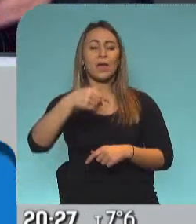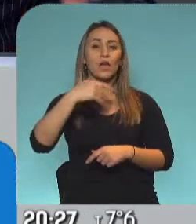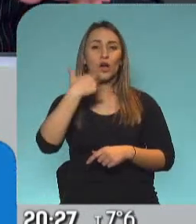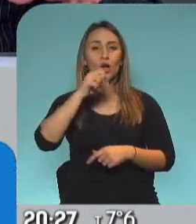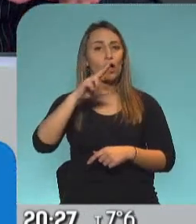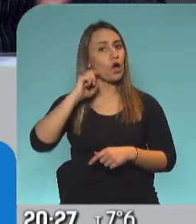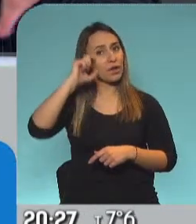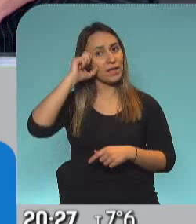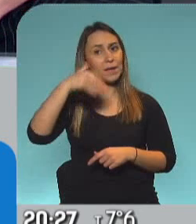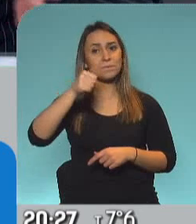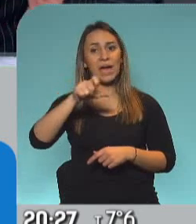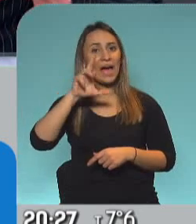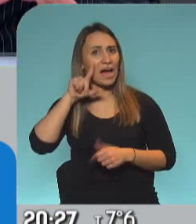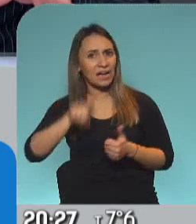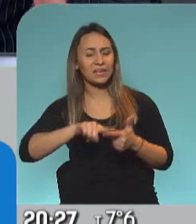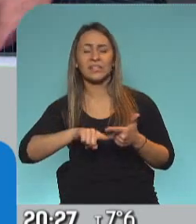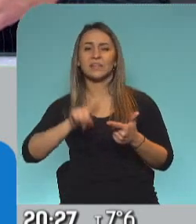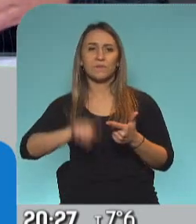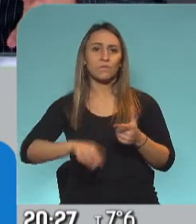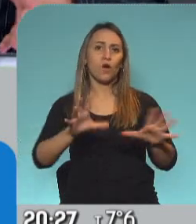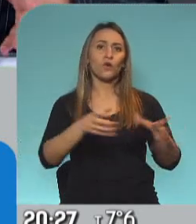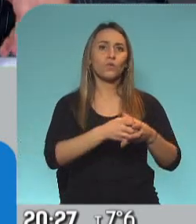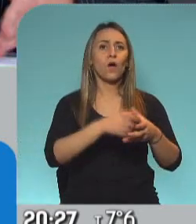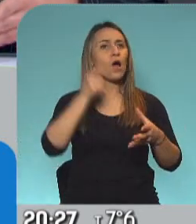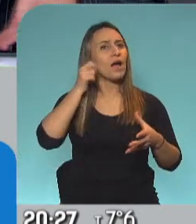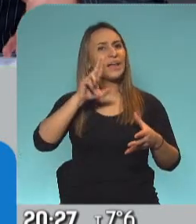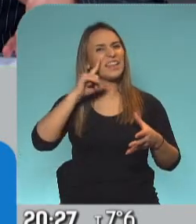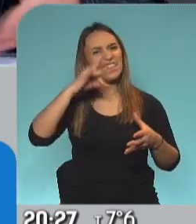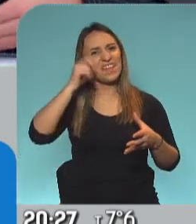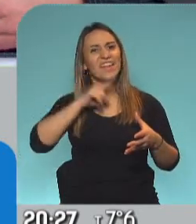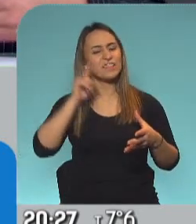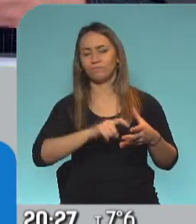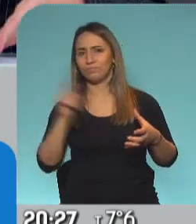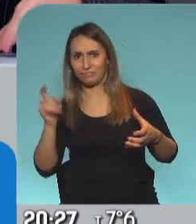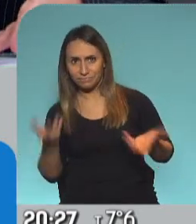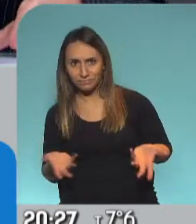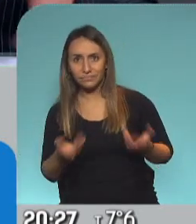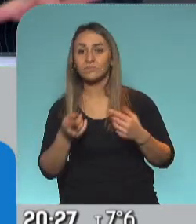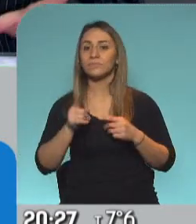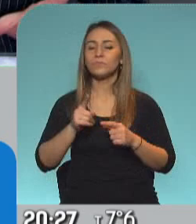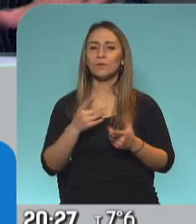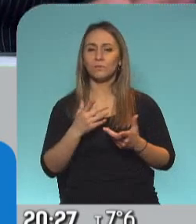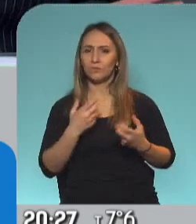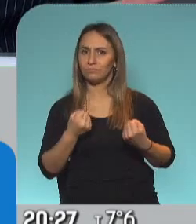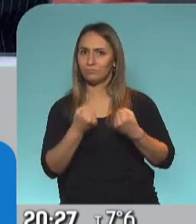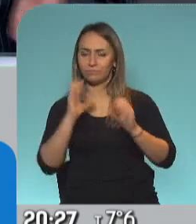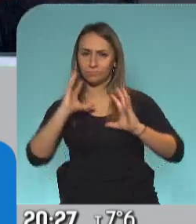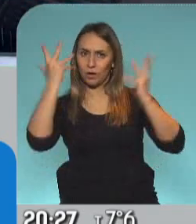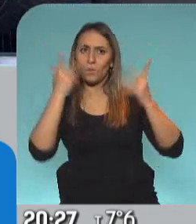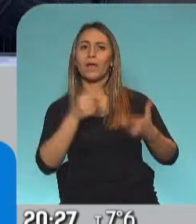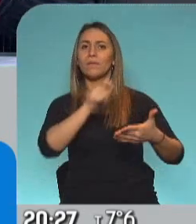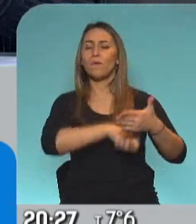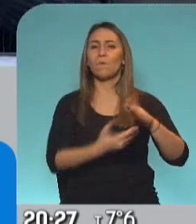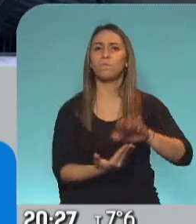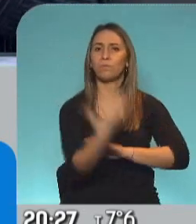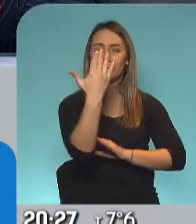directamente salió del grupo en el que estaban hablando de este comunicado. Molestó la difusión sin el consentimiento. Ahora, yo te digo, Ariel, para mí esto